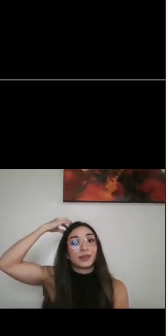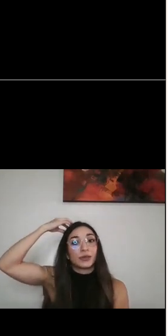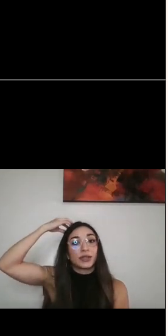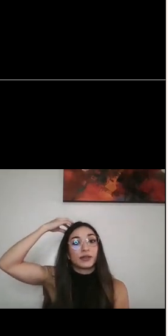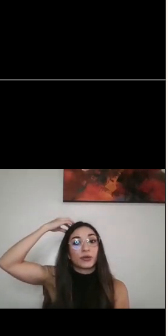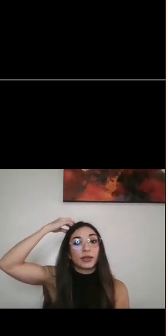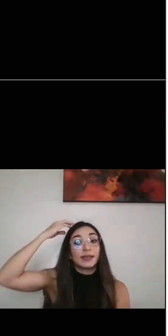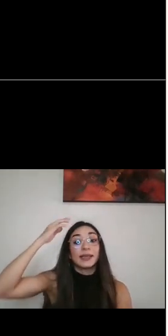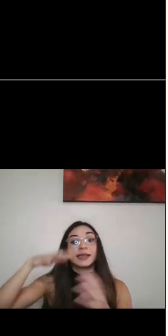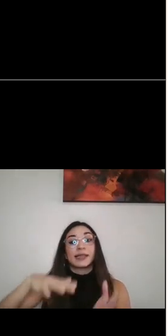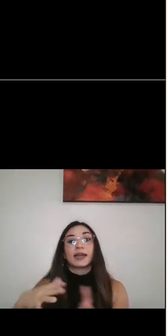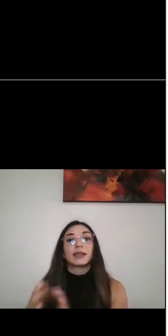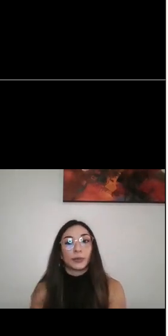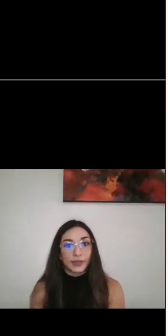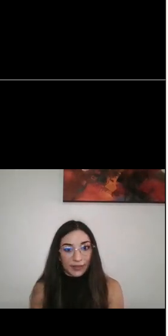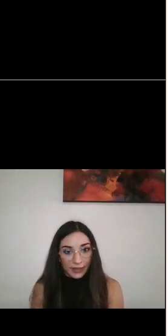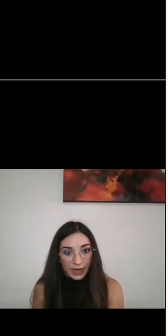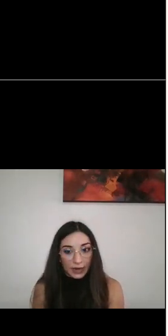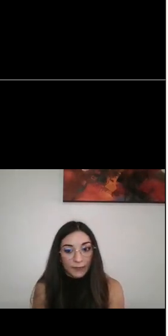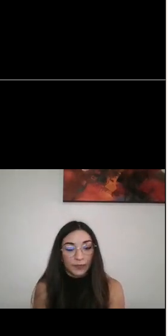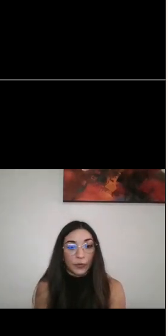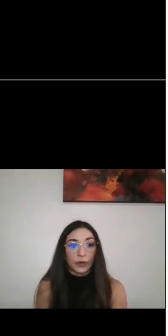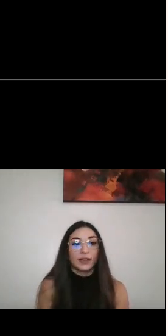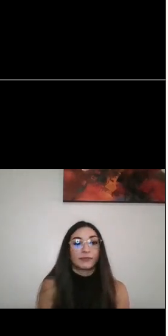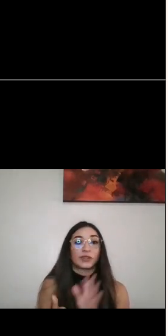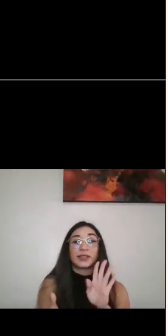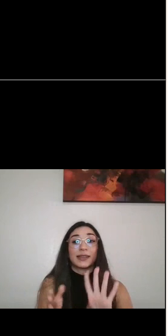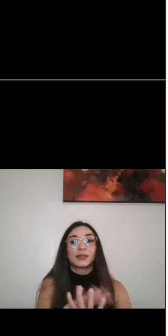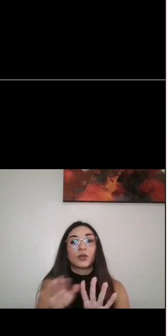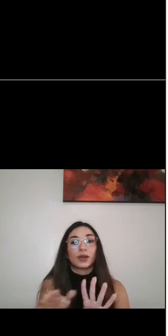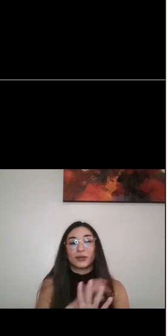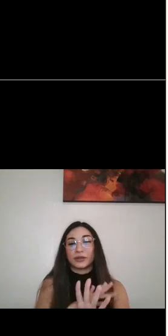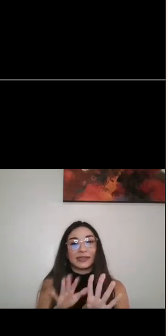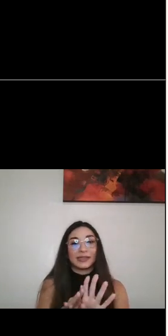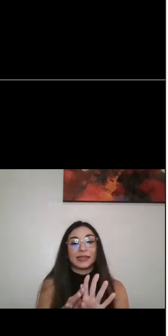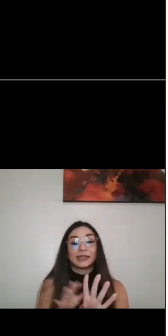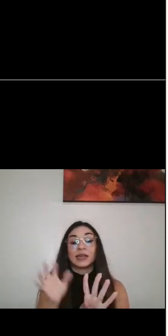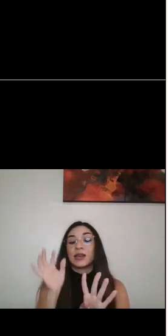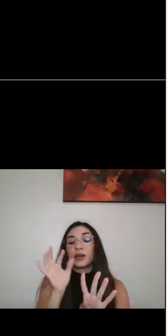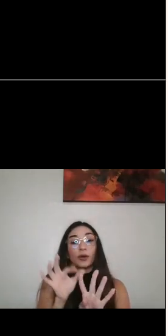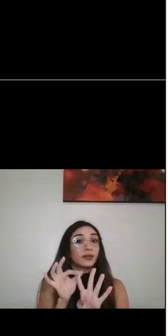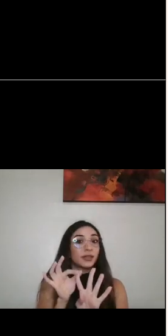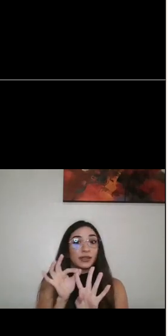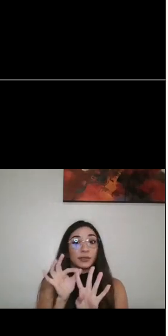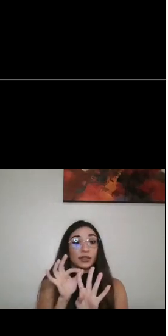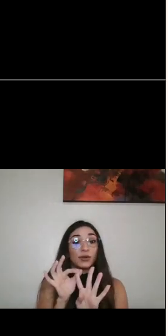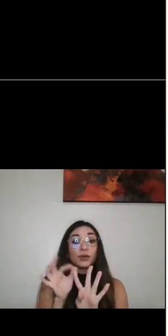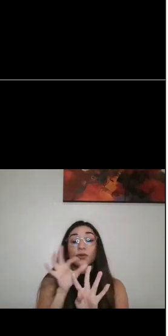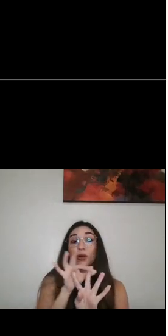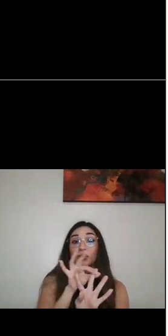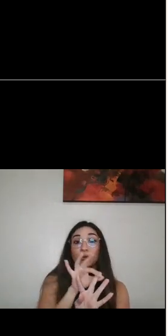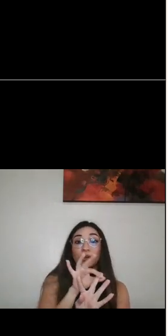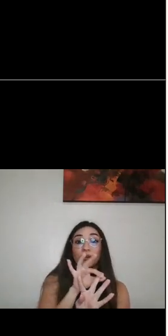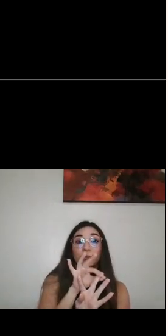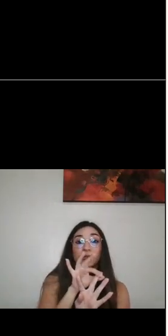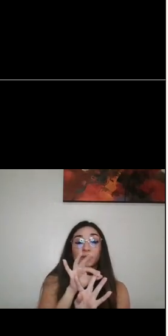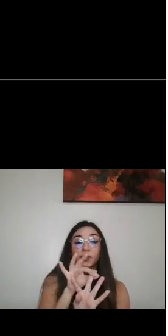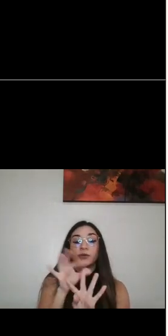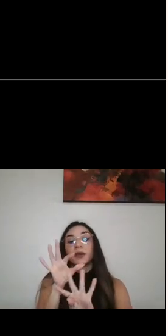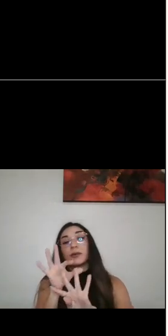áreas auditivas corticales, será de tipo central. ¿Okay? Entonces, esos cuatro sencillas, órganos de transmisión o en los órganos